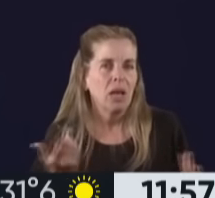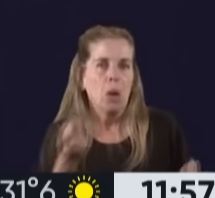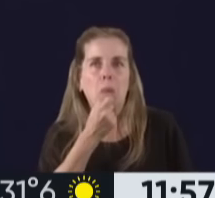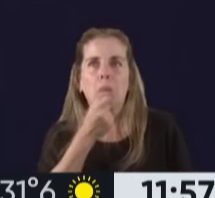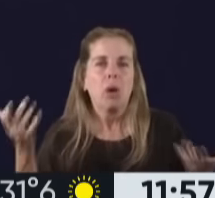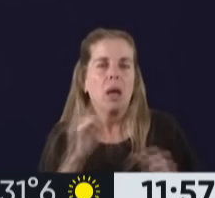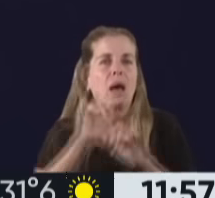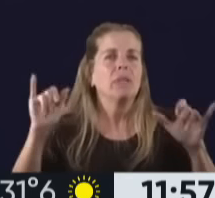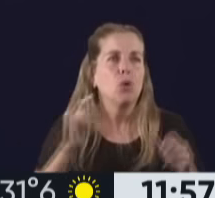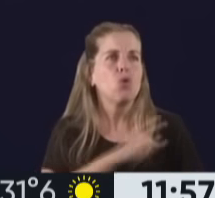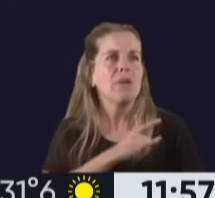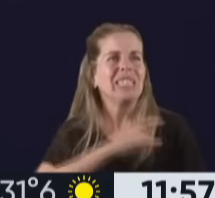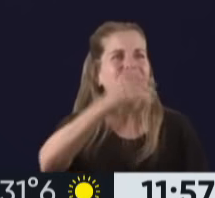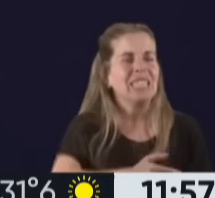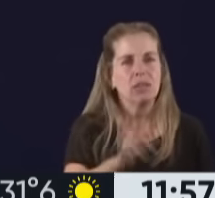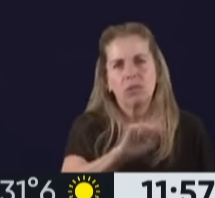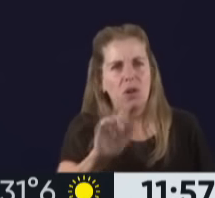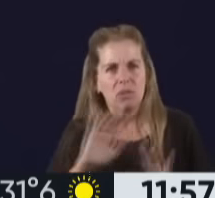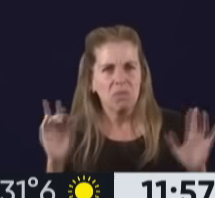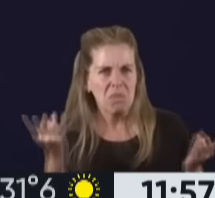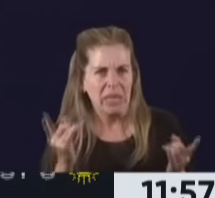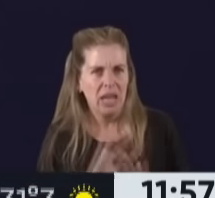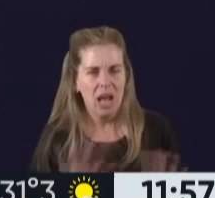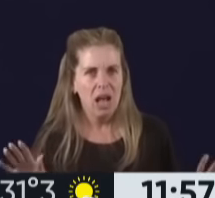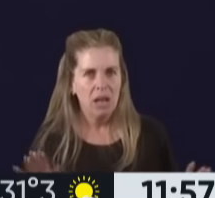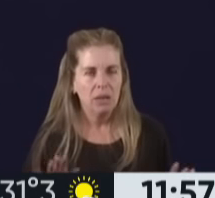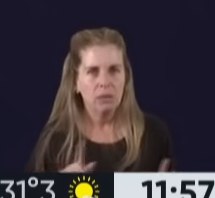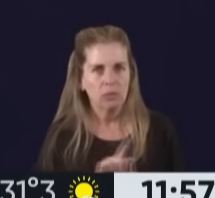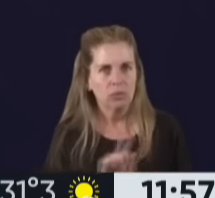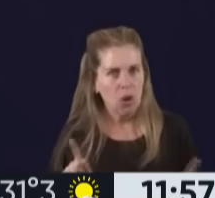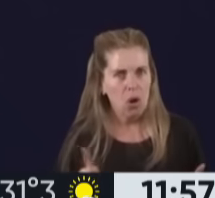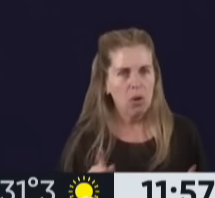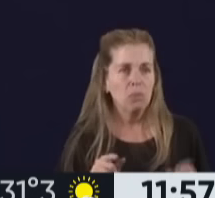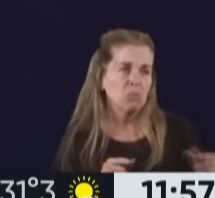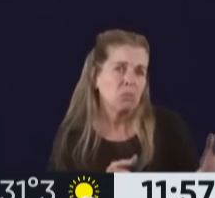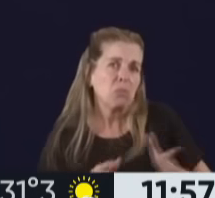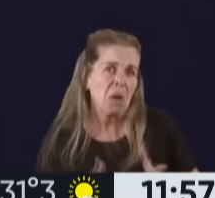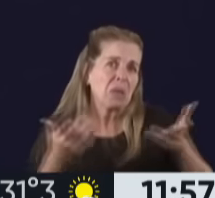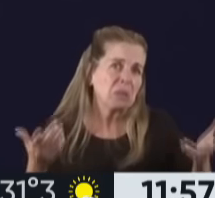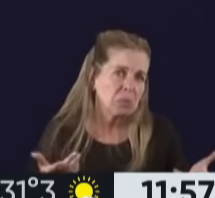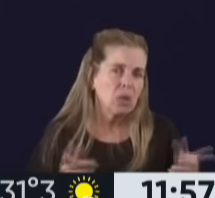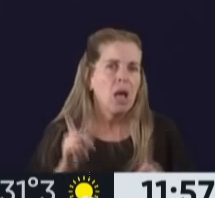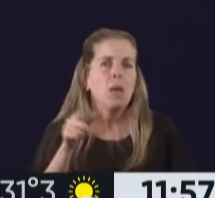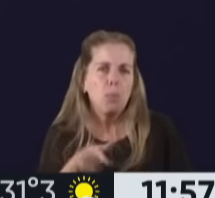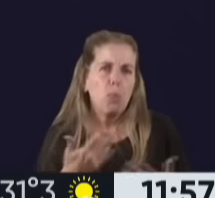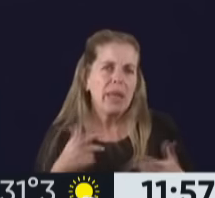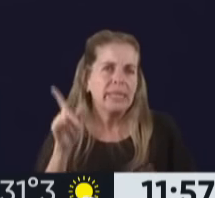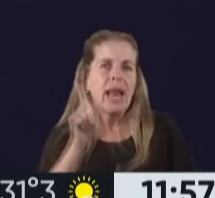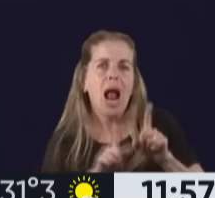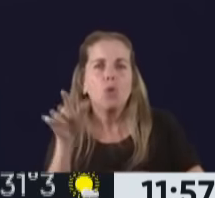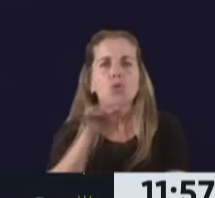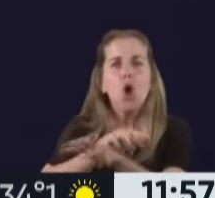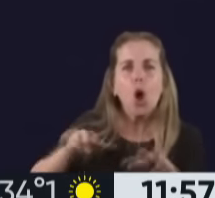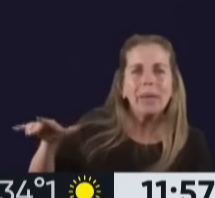funcionar, porque eso no va a pasar. Así que lo tomo como declaraciones de tal vez alguien